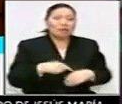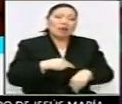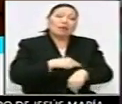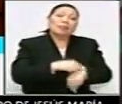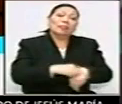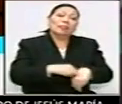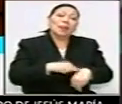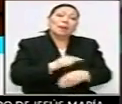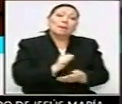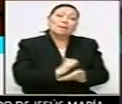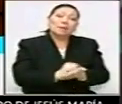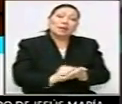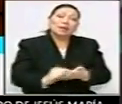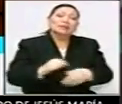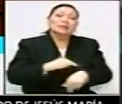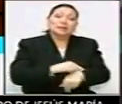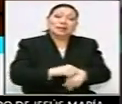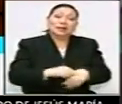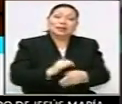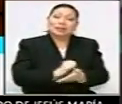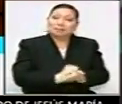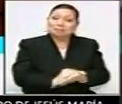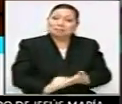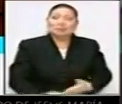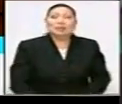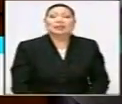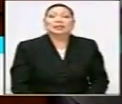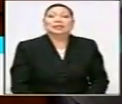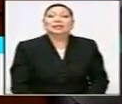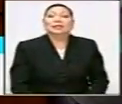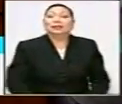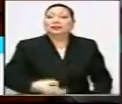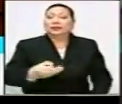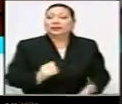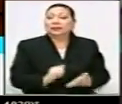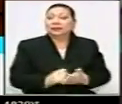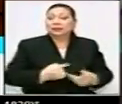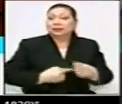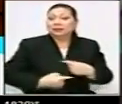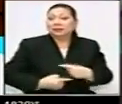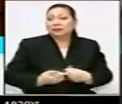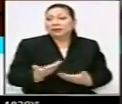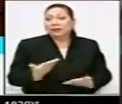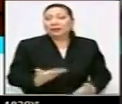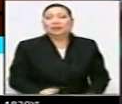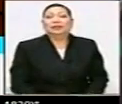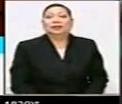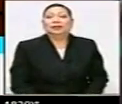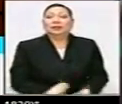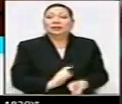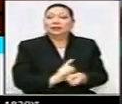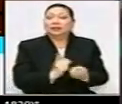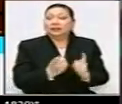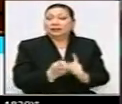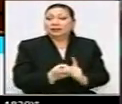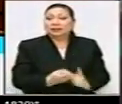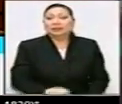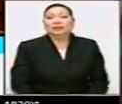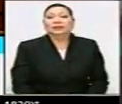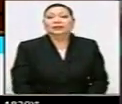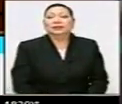demorar meses de meses para una sentencia que viene en primera instancia, convertirla en